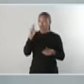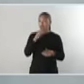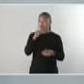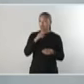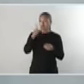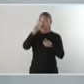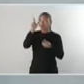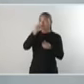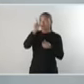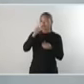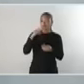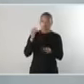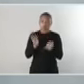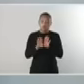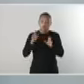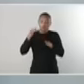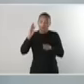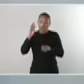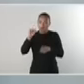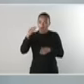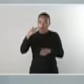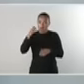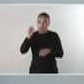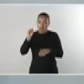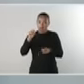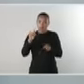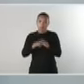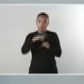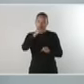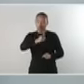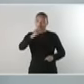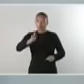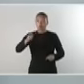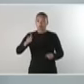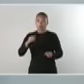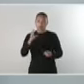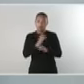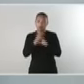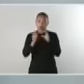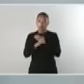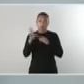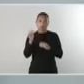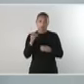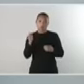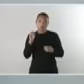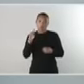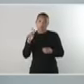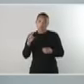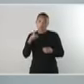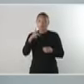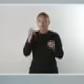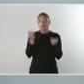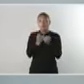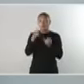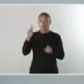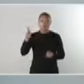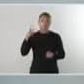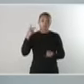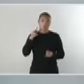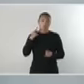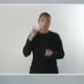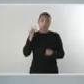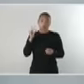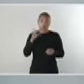baches porque cada servicio que no funciona es un político corrupto que está detrás del mal funcionamiento en Tamaulipas